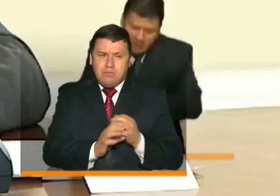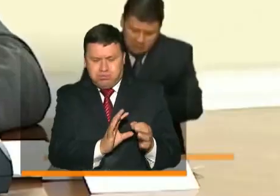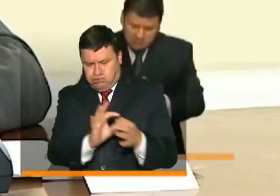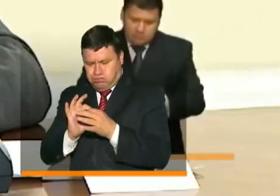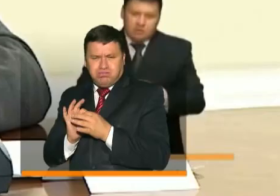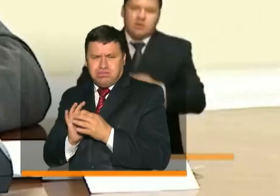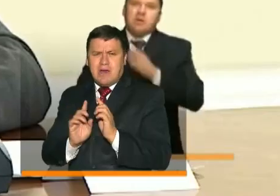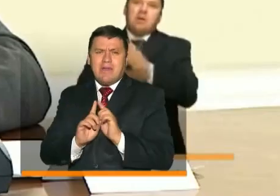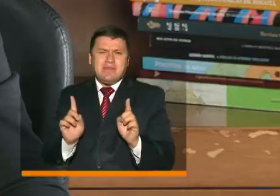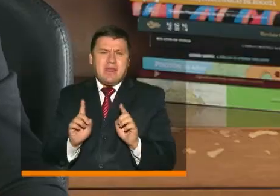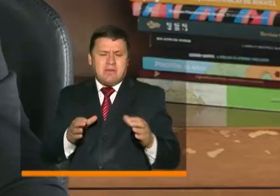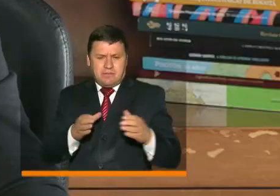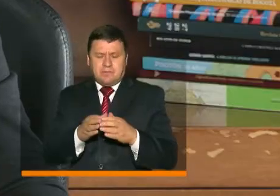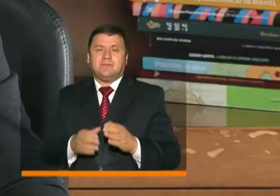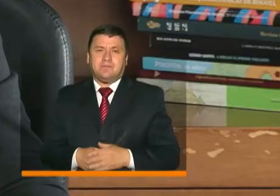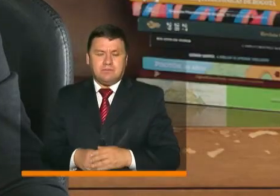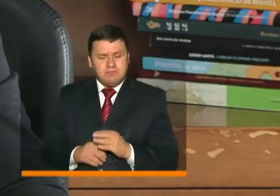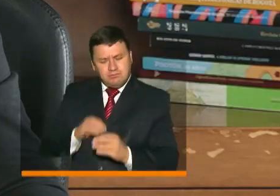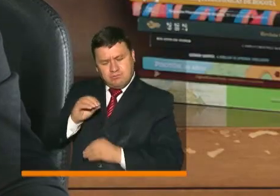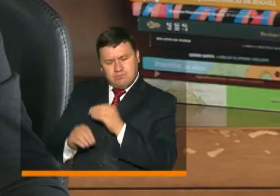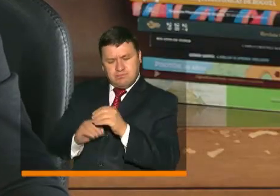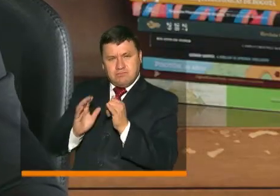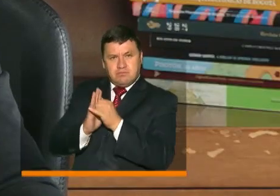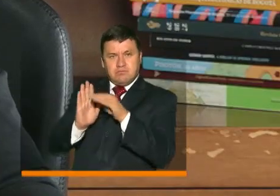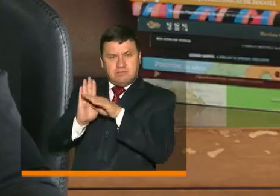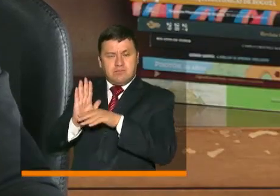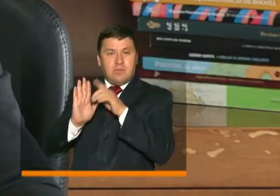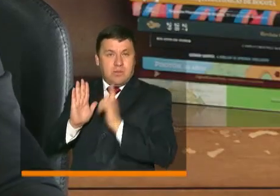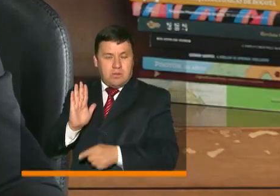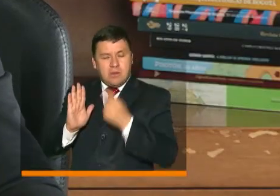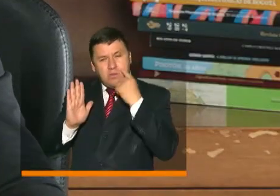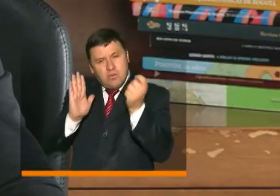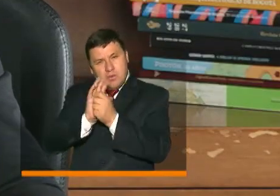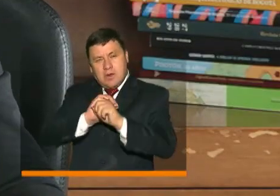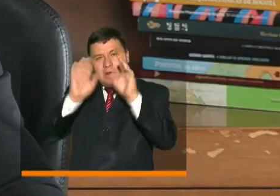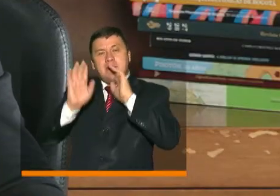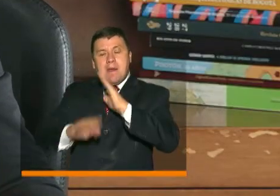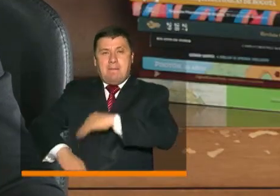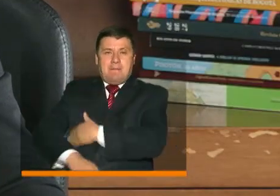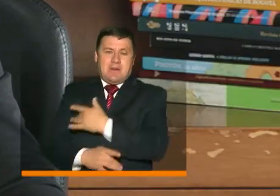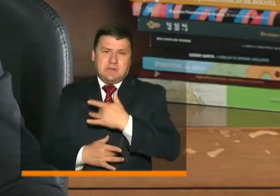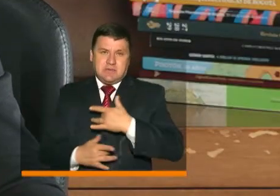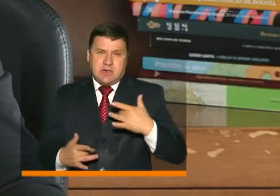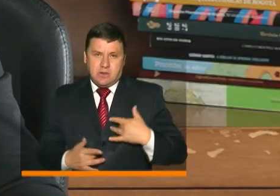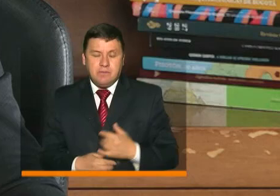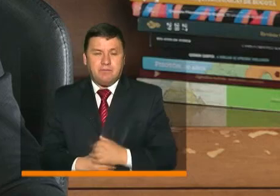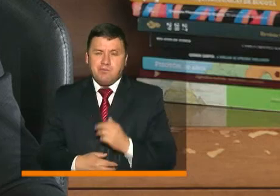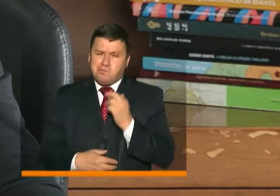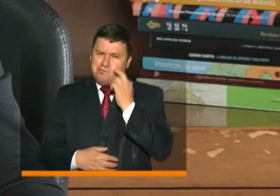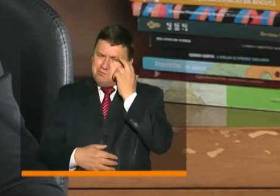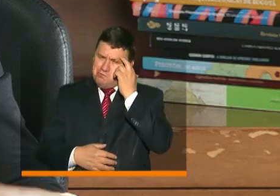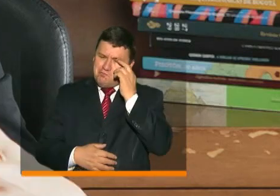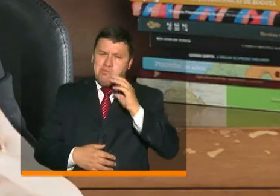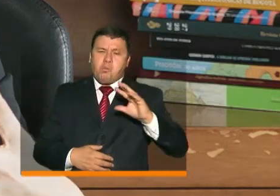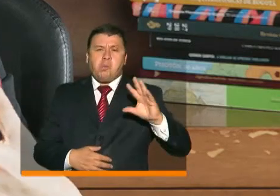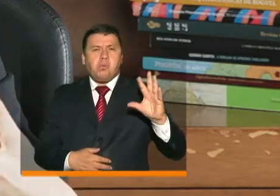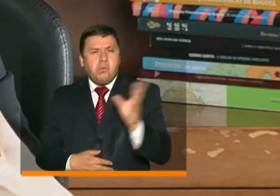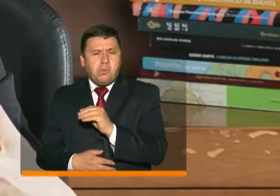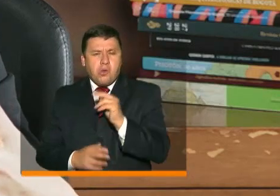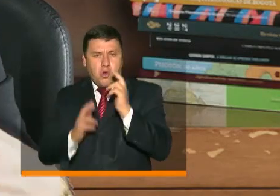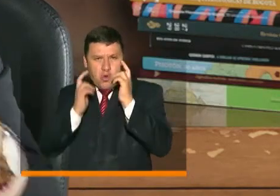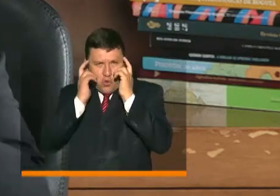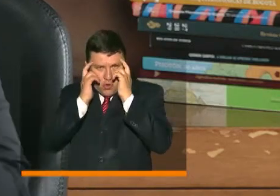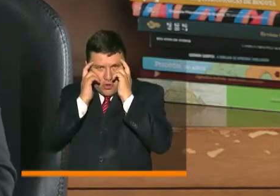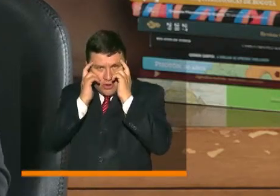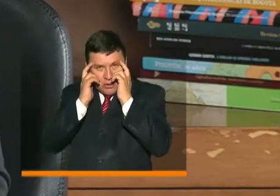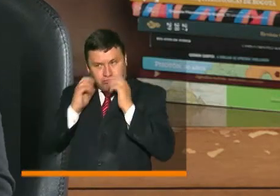entre distintos actores. Para la elaboración de estos protocolos ha sido clave el Ministerio de Salud, obviamente por todo el